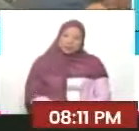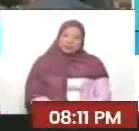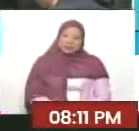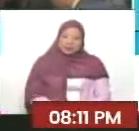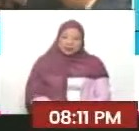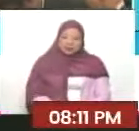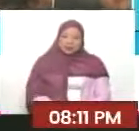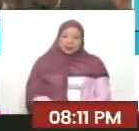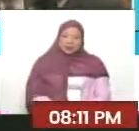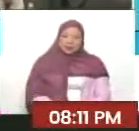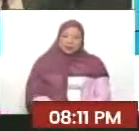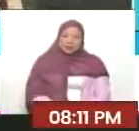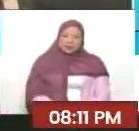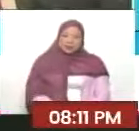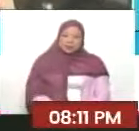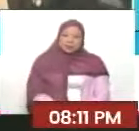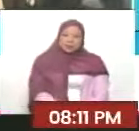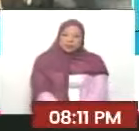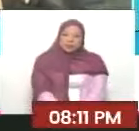Guterres.